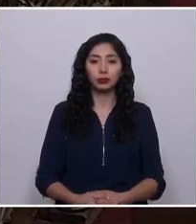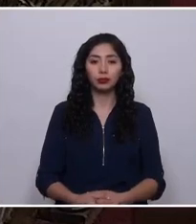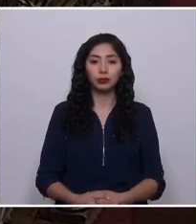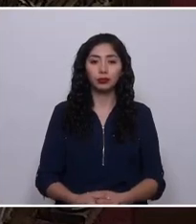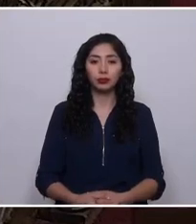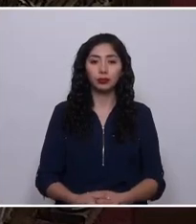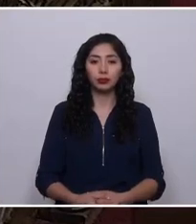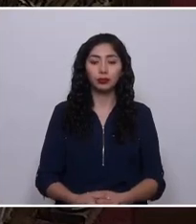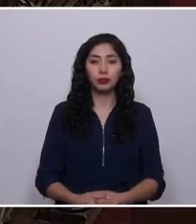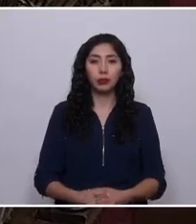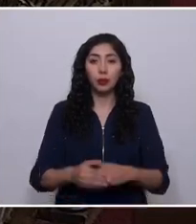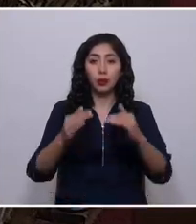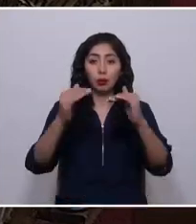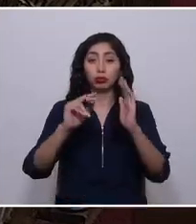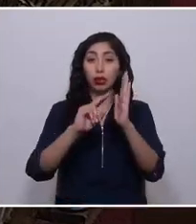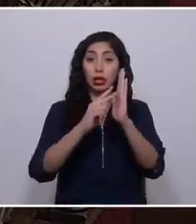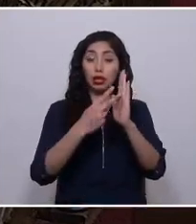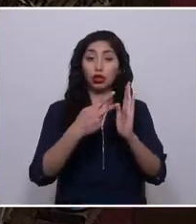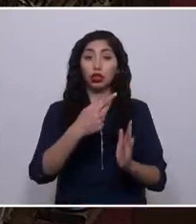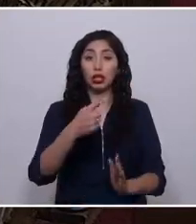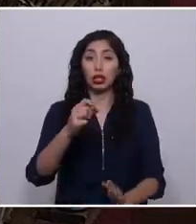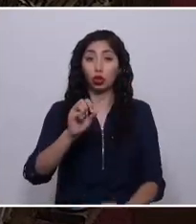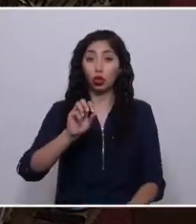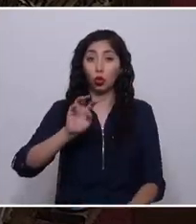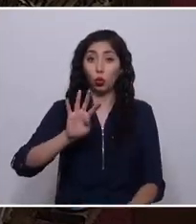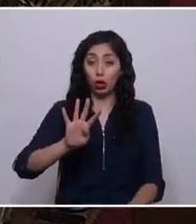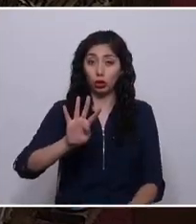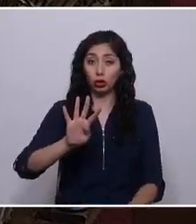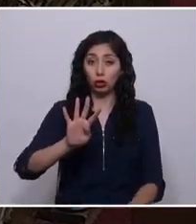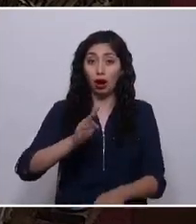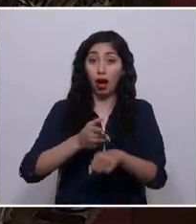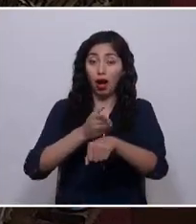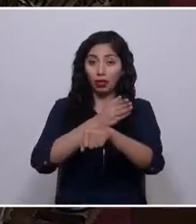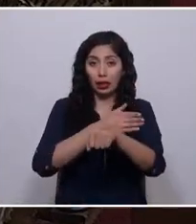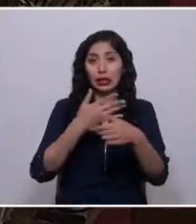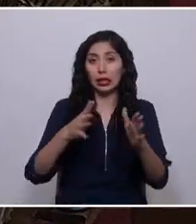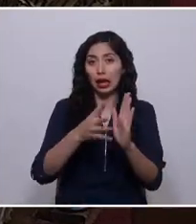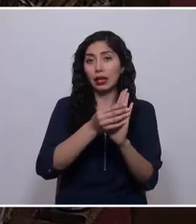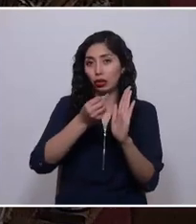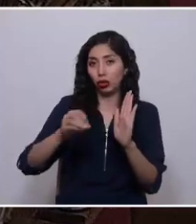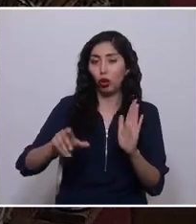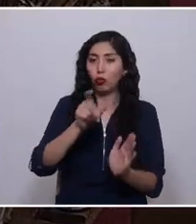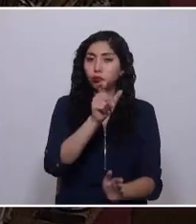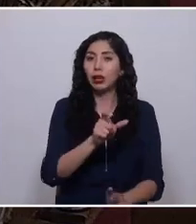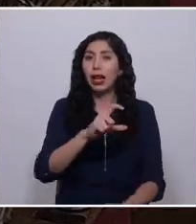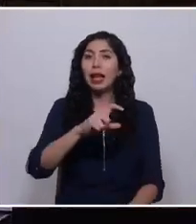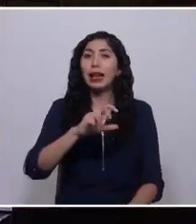La indicación 104 había sido previamente retirada por el señor Cretón.